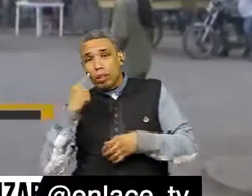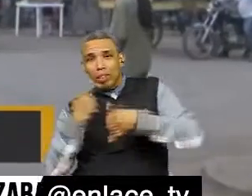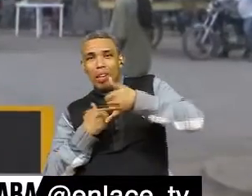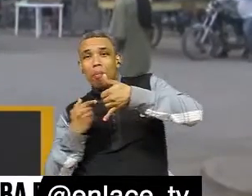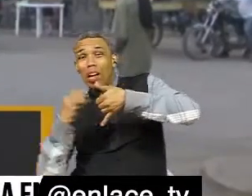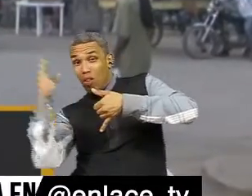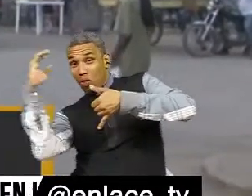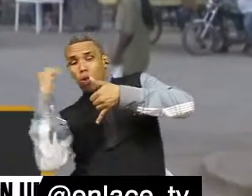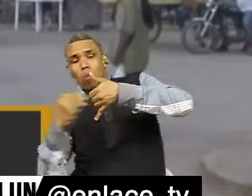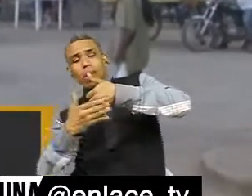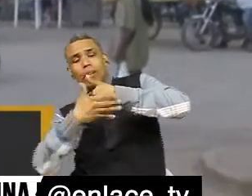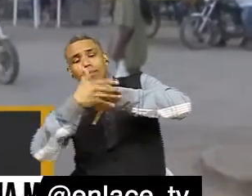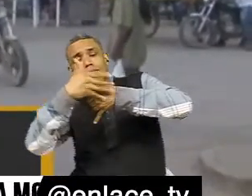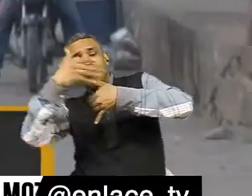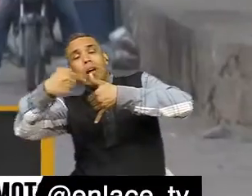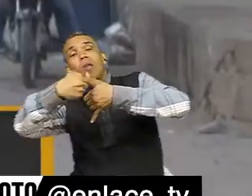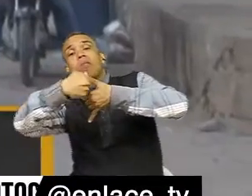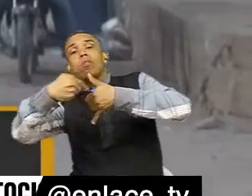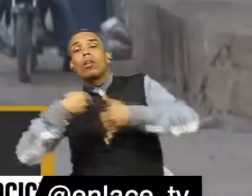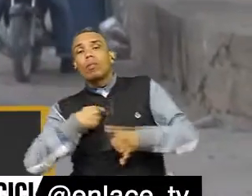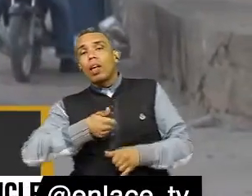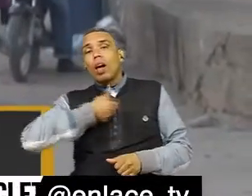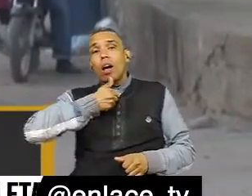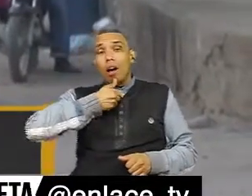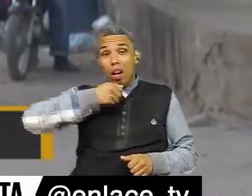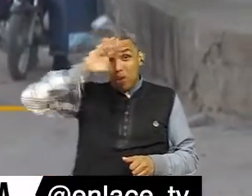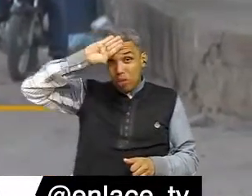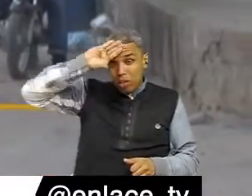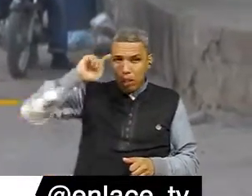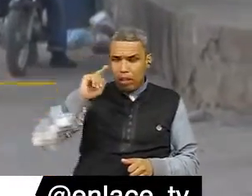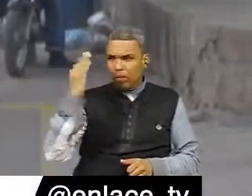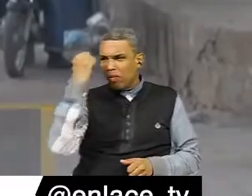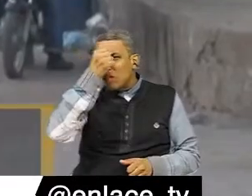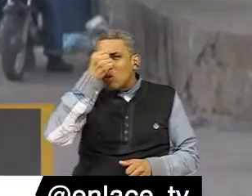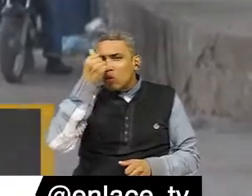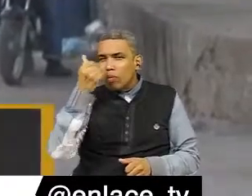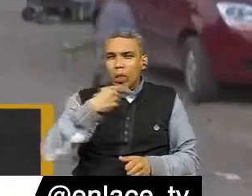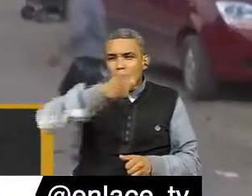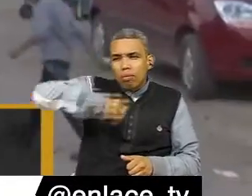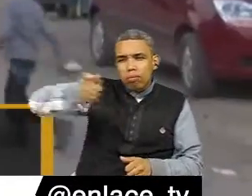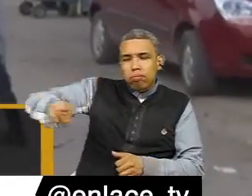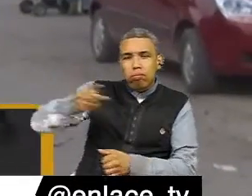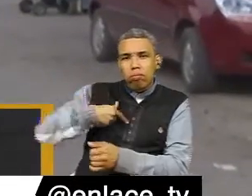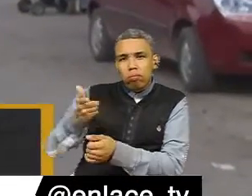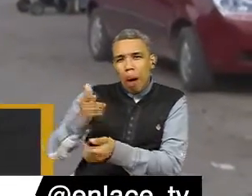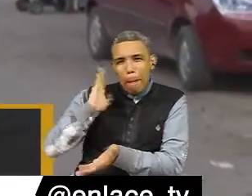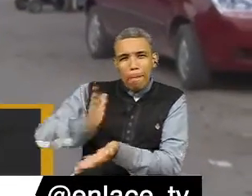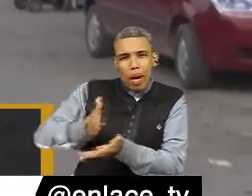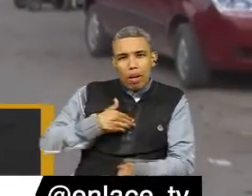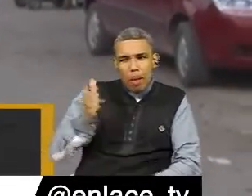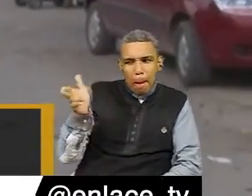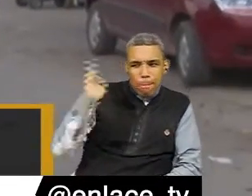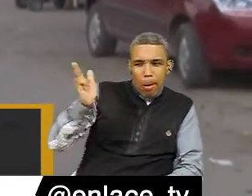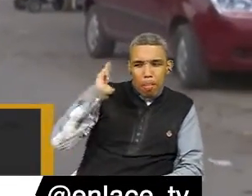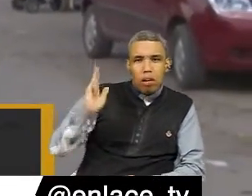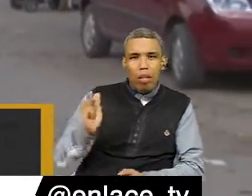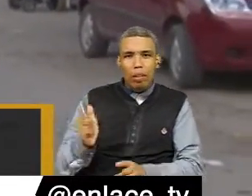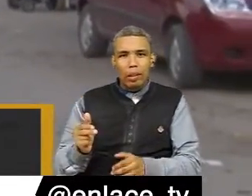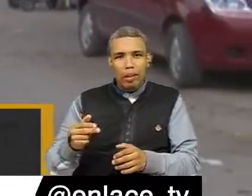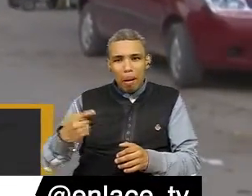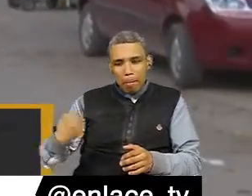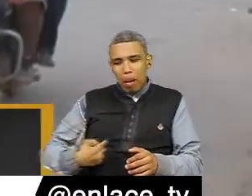hechos ocurrieron hacia las 12 de la madrugada del domingo 17 de julio. Los afectados se recuperan satisfactoriamente a esta hora en un centro asistencial